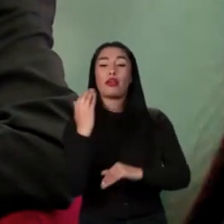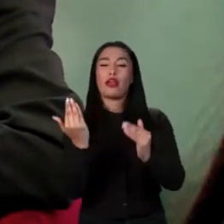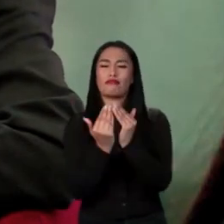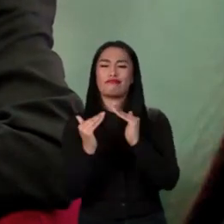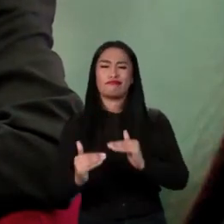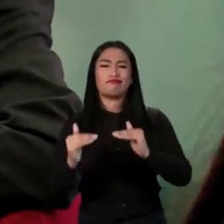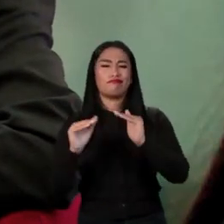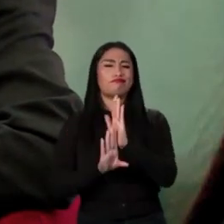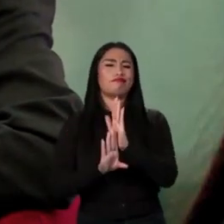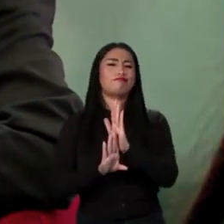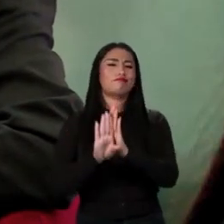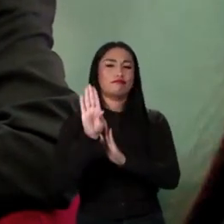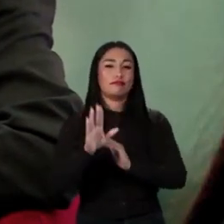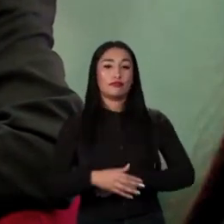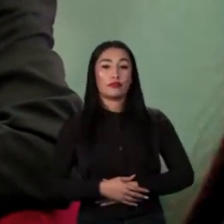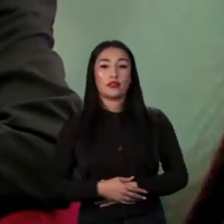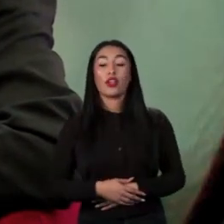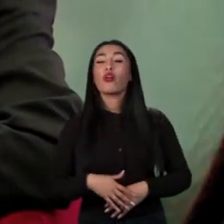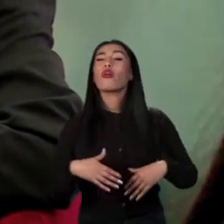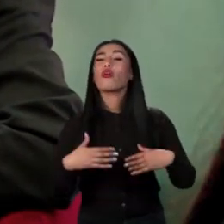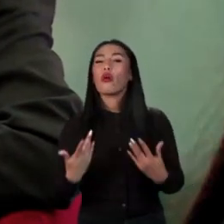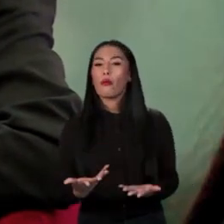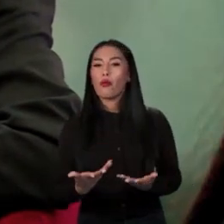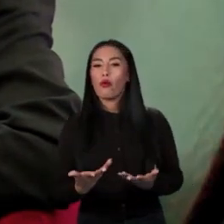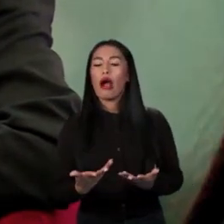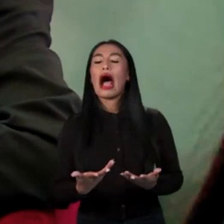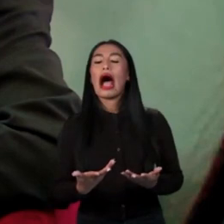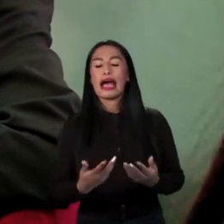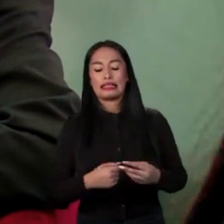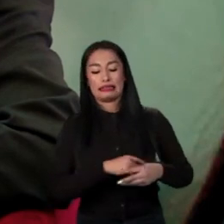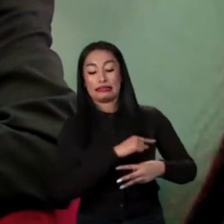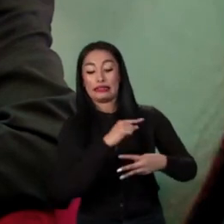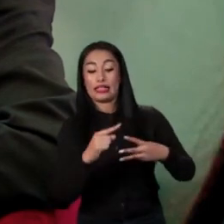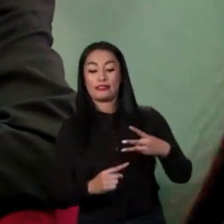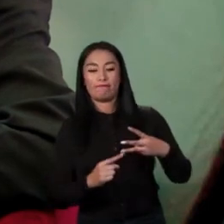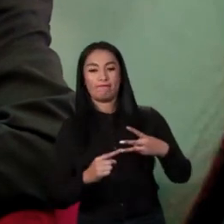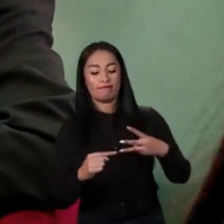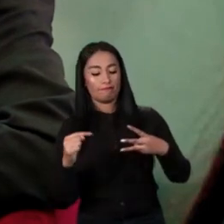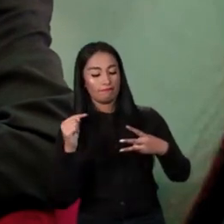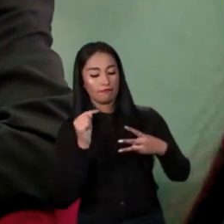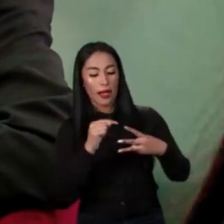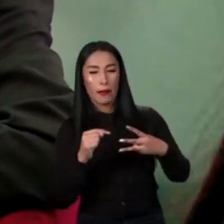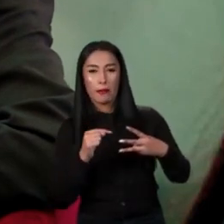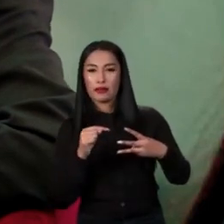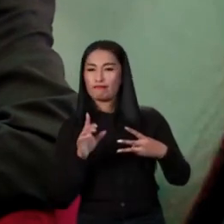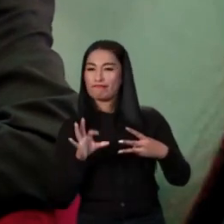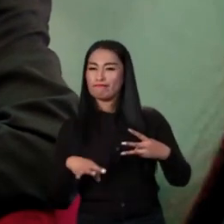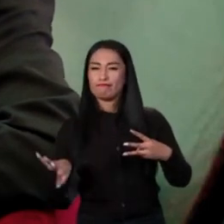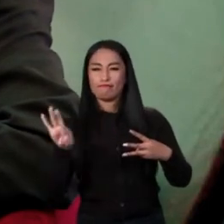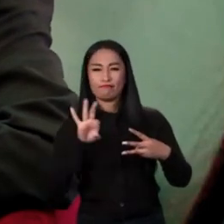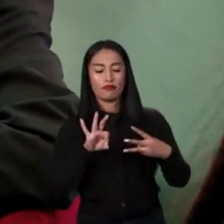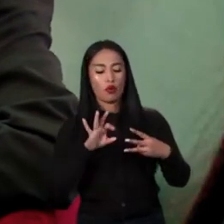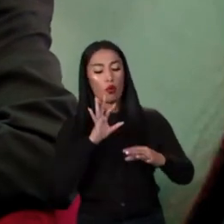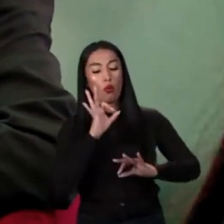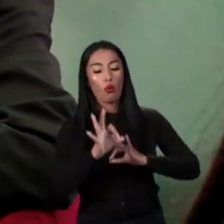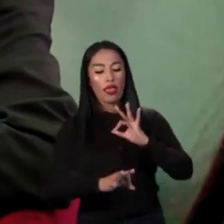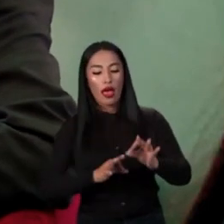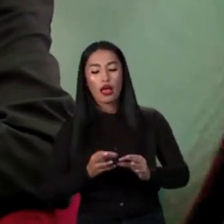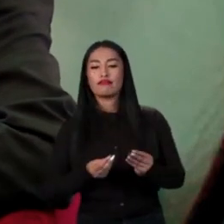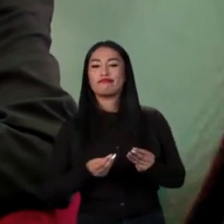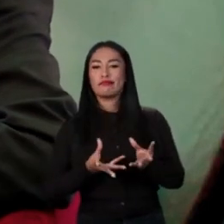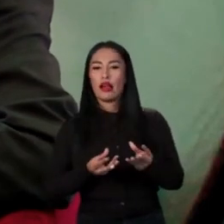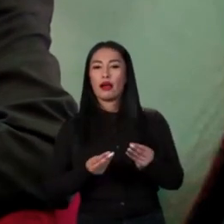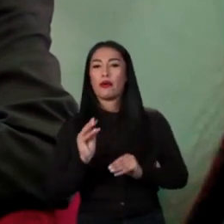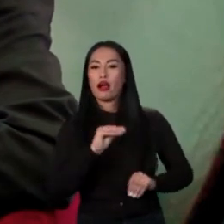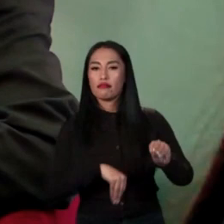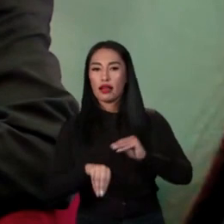hace a partir de 3 aspectos que es necesario cuidar y apoyar en su desarrollo y proyección. El